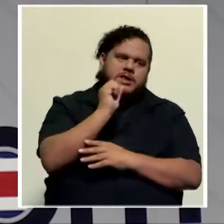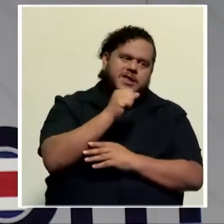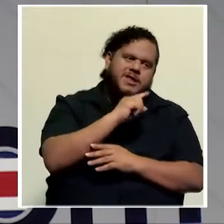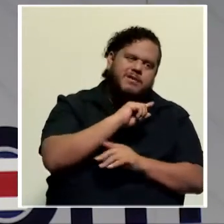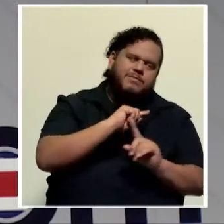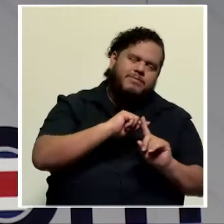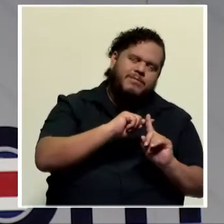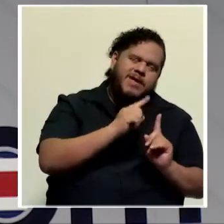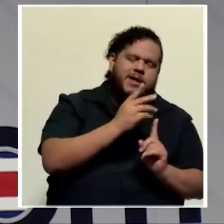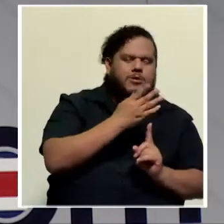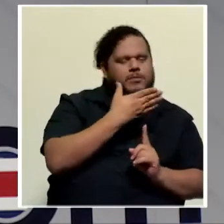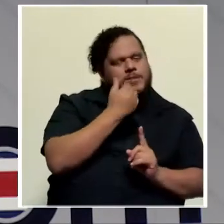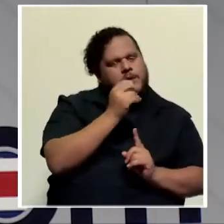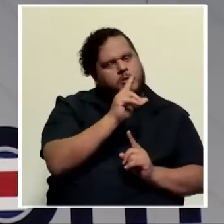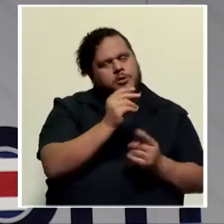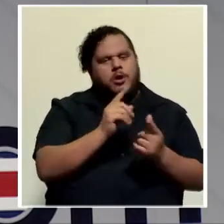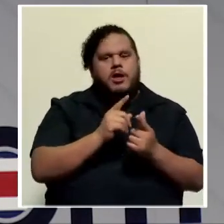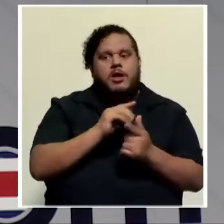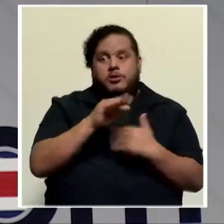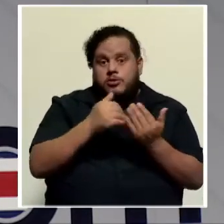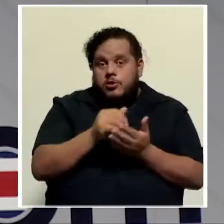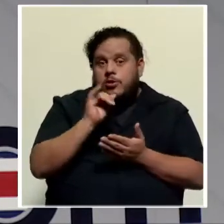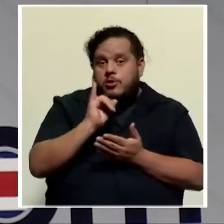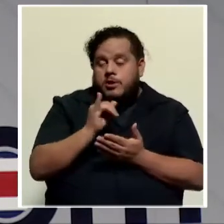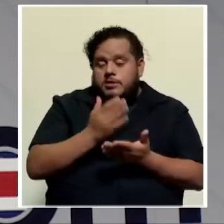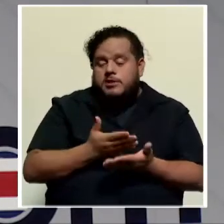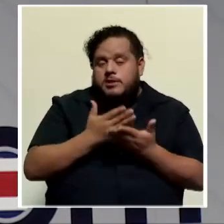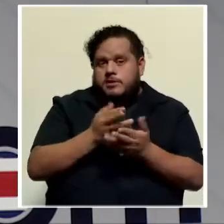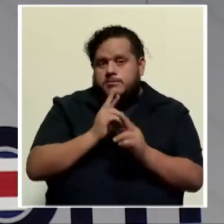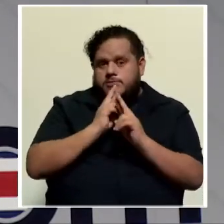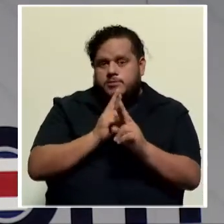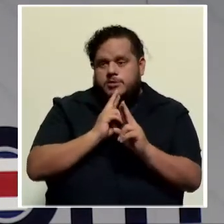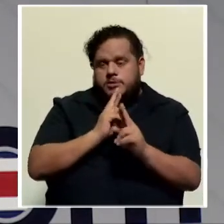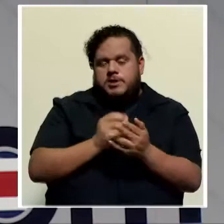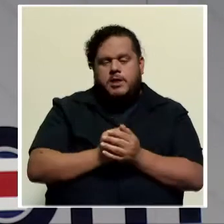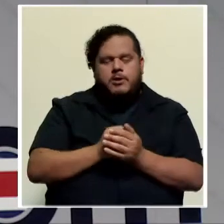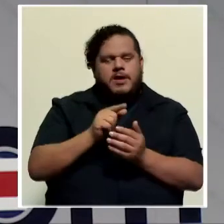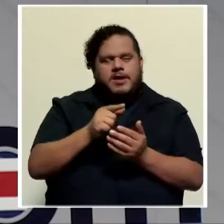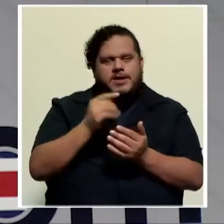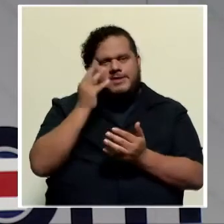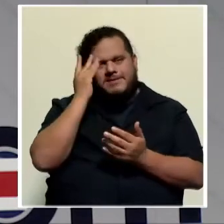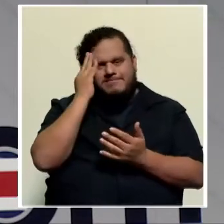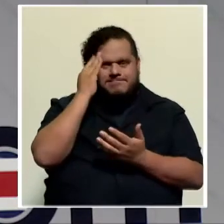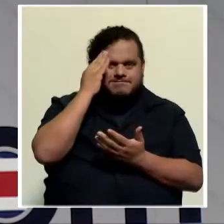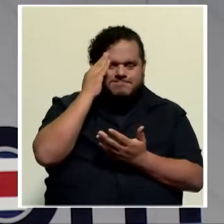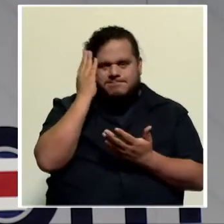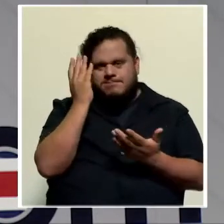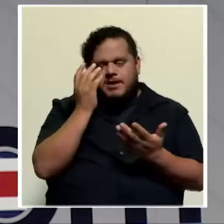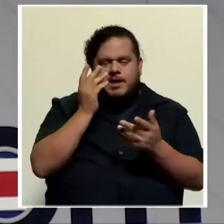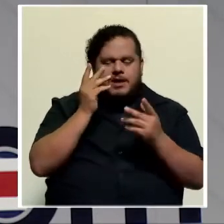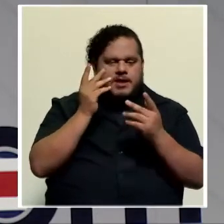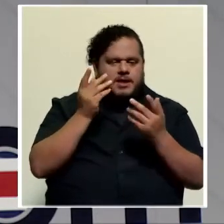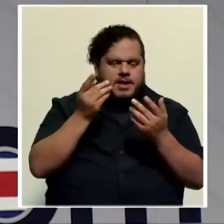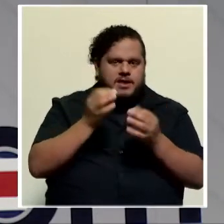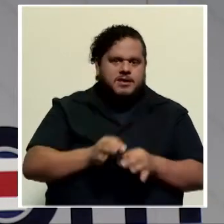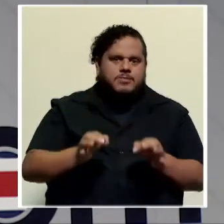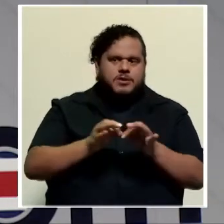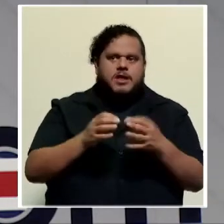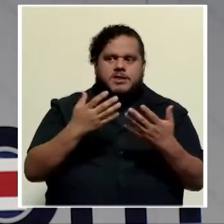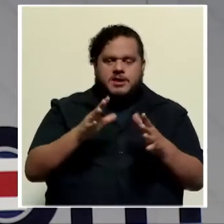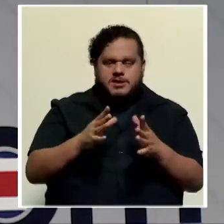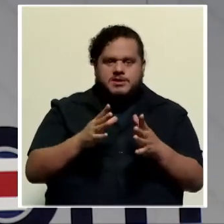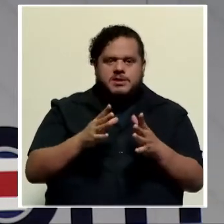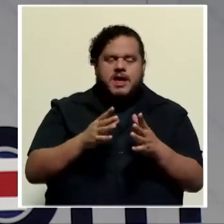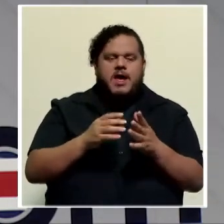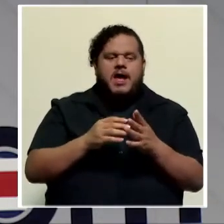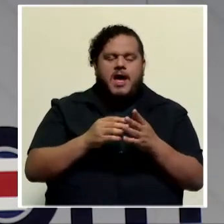¿verdad? De todo ello está dando como resultado, digamos, esta incertidumbre generalizada que me parece que es importante empezar a poner los puntos